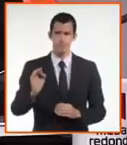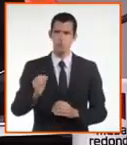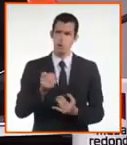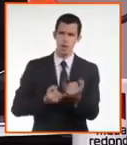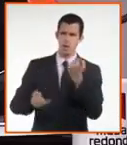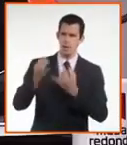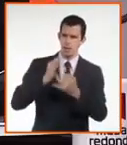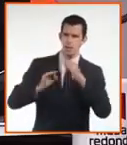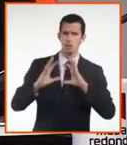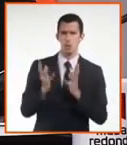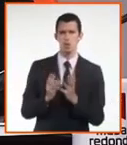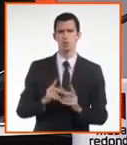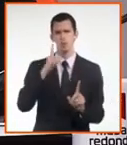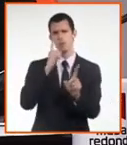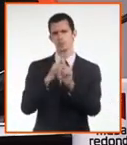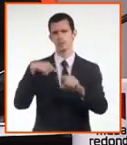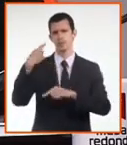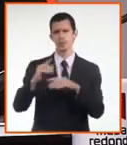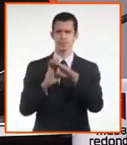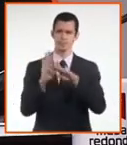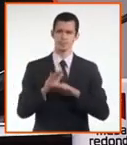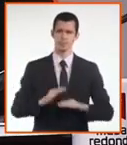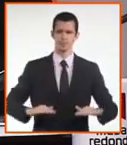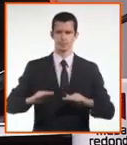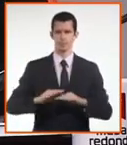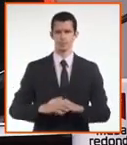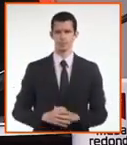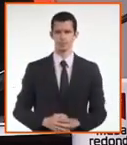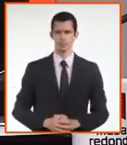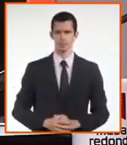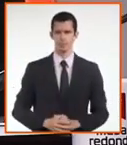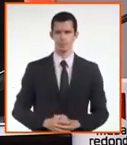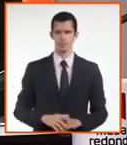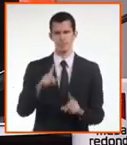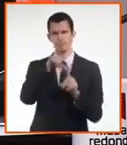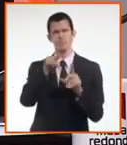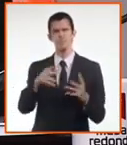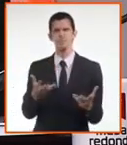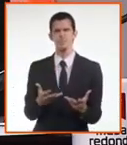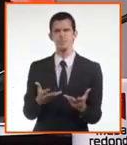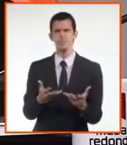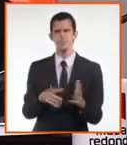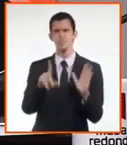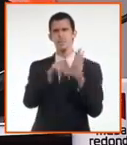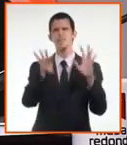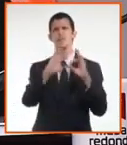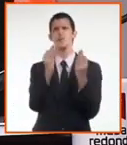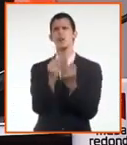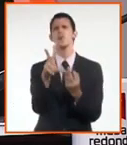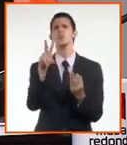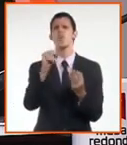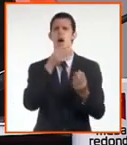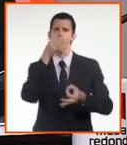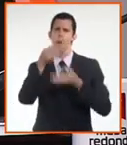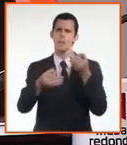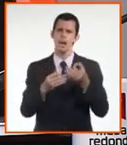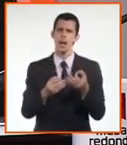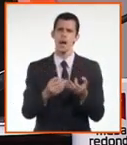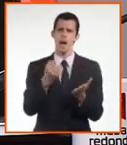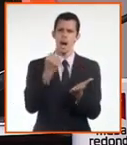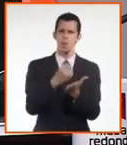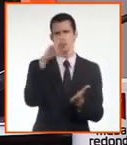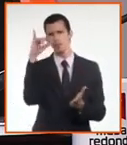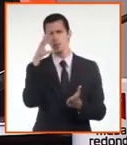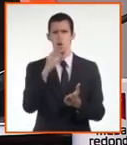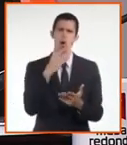nosotros nos vemos mañana en una nueva mesa redonda estaremos hablando del código de la familia y del proceso de referéndum que ocurrirá el próximo